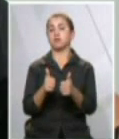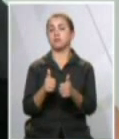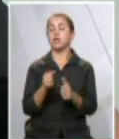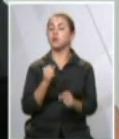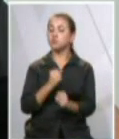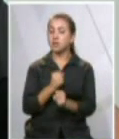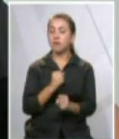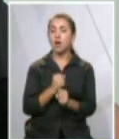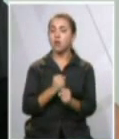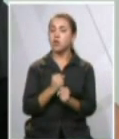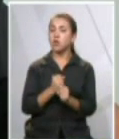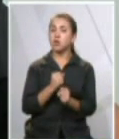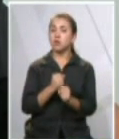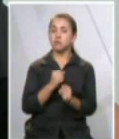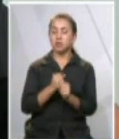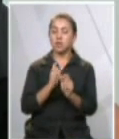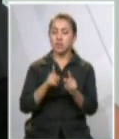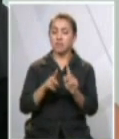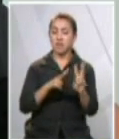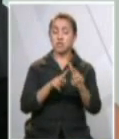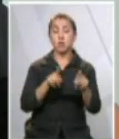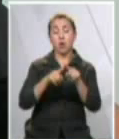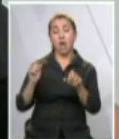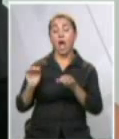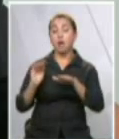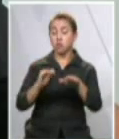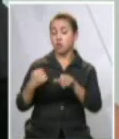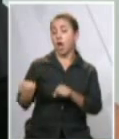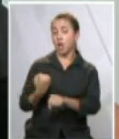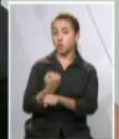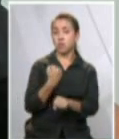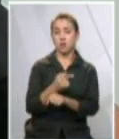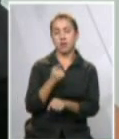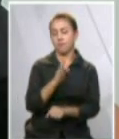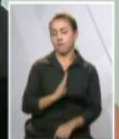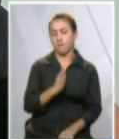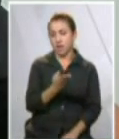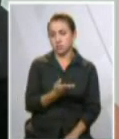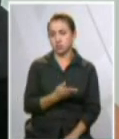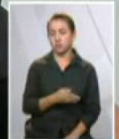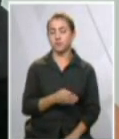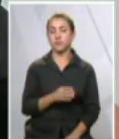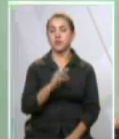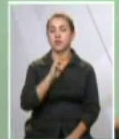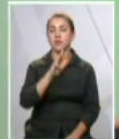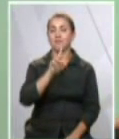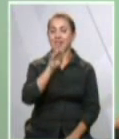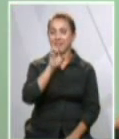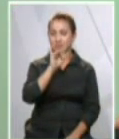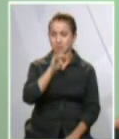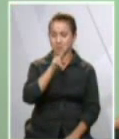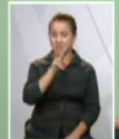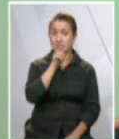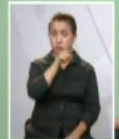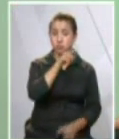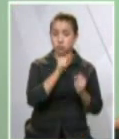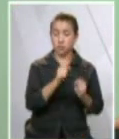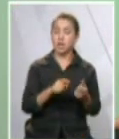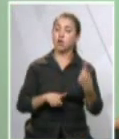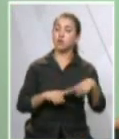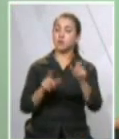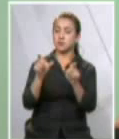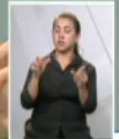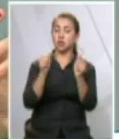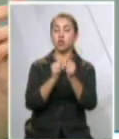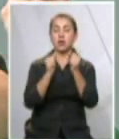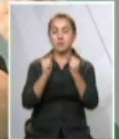teorías que está en esto. Entonces, si uno puede apoyar eso, es básico. Vladimir, si tú pudieras, para otras personas